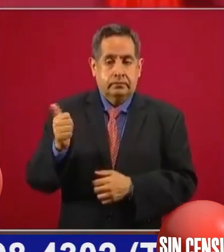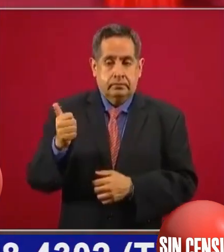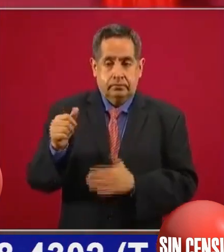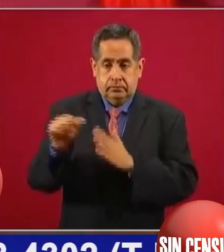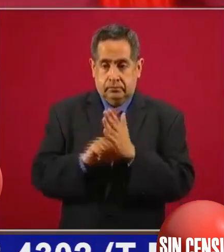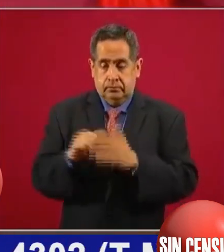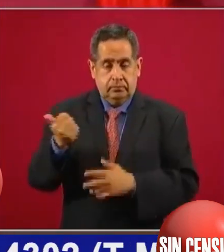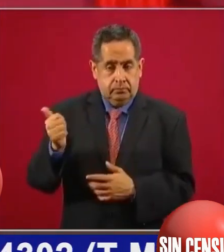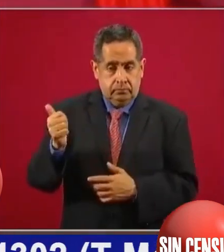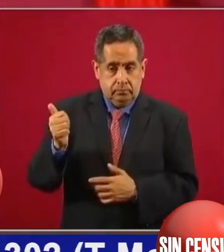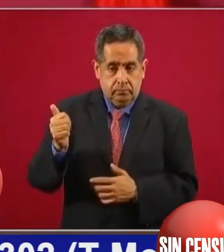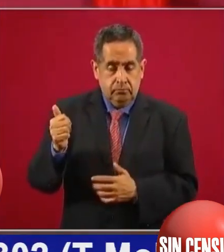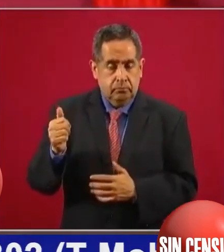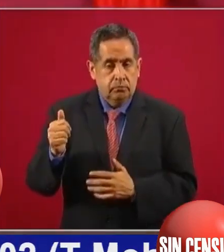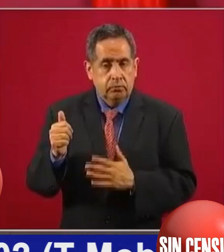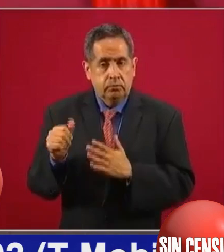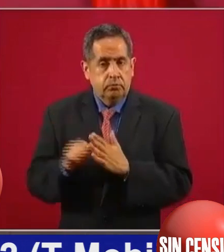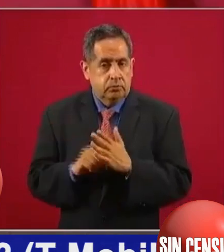si